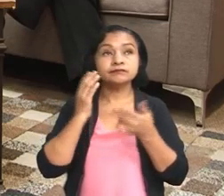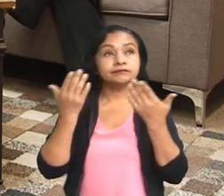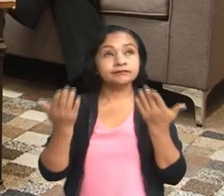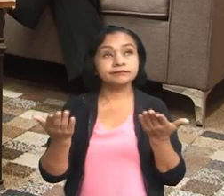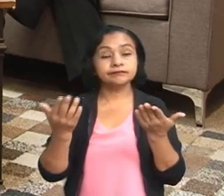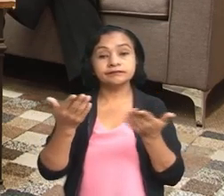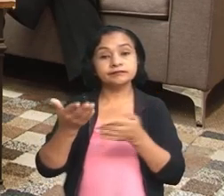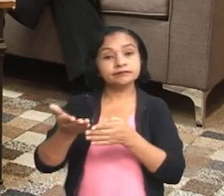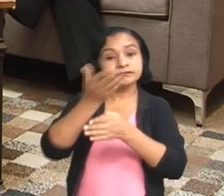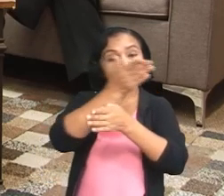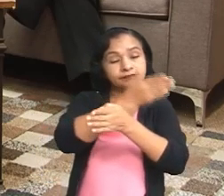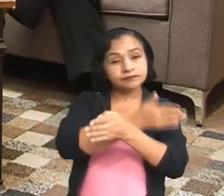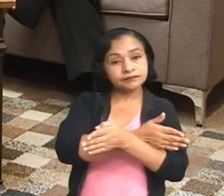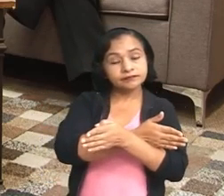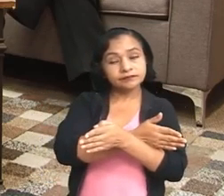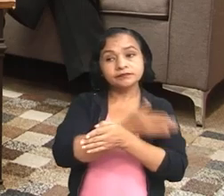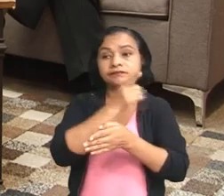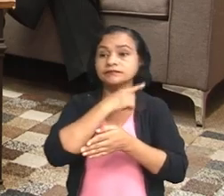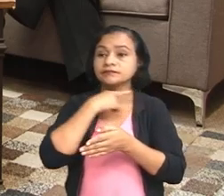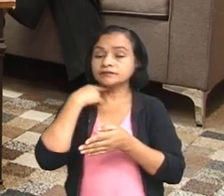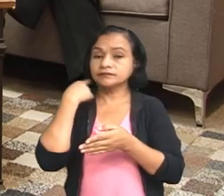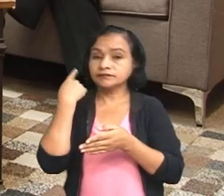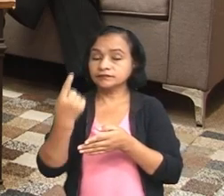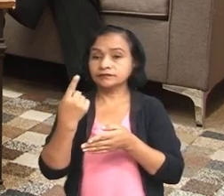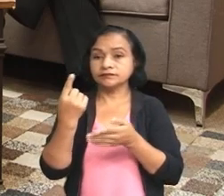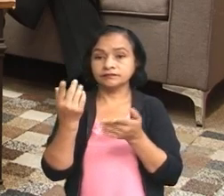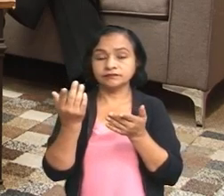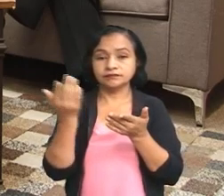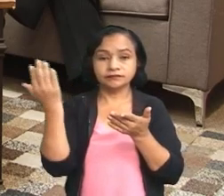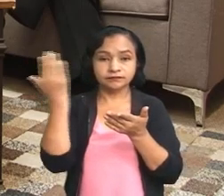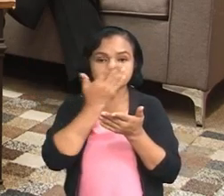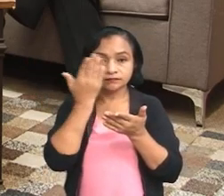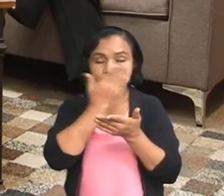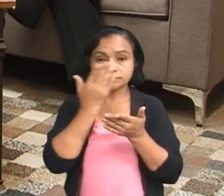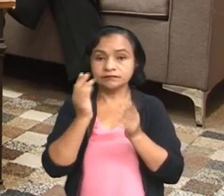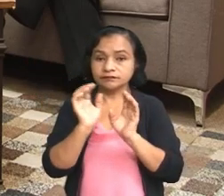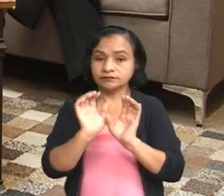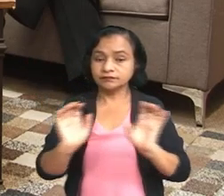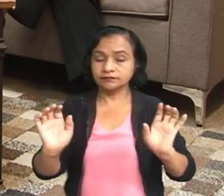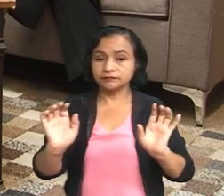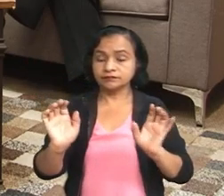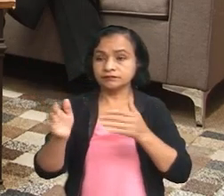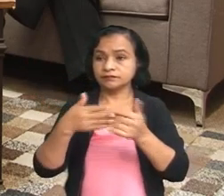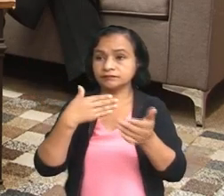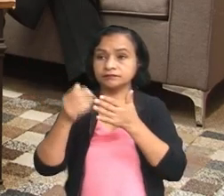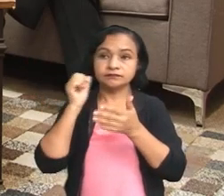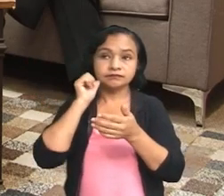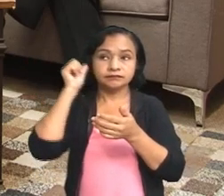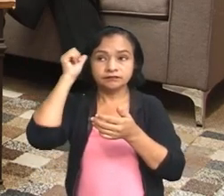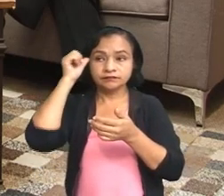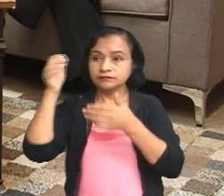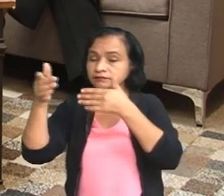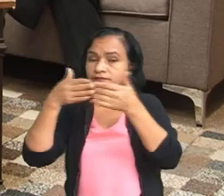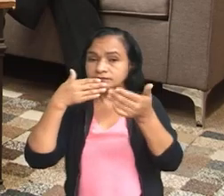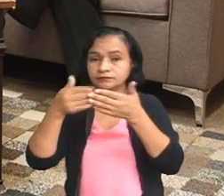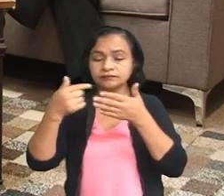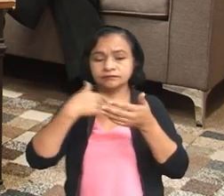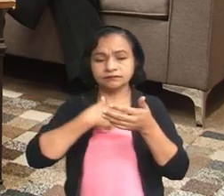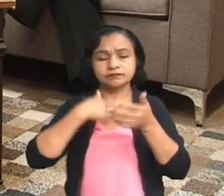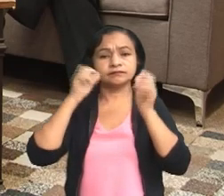en el pasado y que ahora es una realidad porque no se queda ni un niño sin estudiar, aún en extreda, ¿verdad? Y el programa Yo Sí Puedo